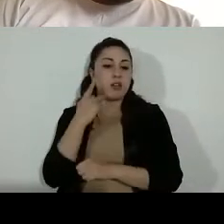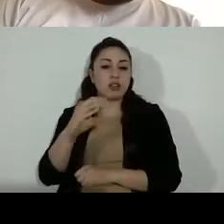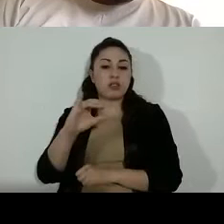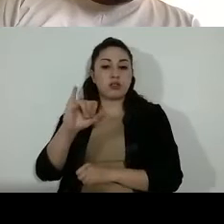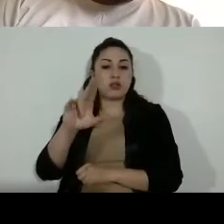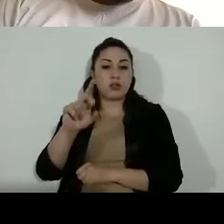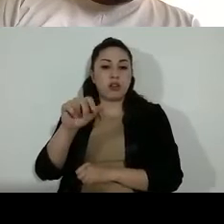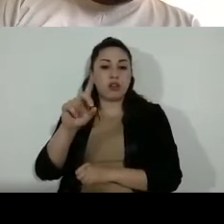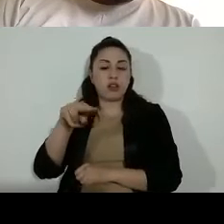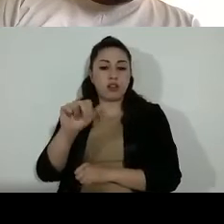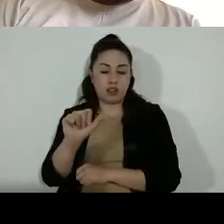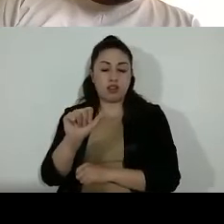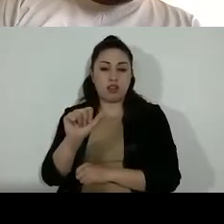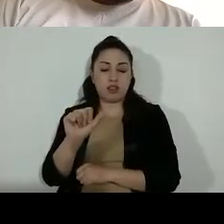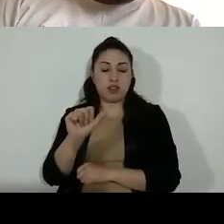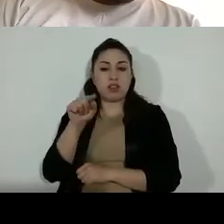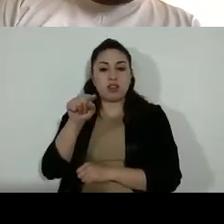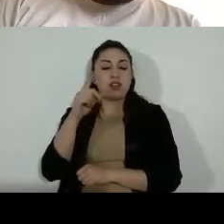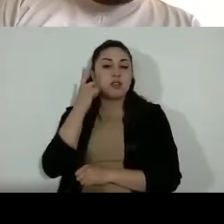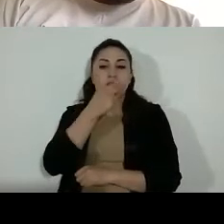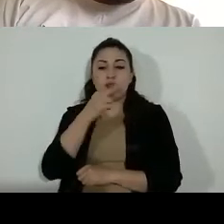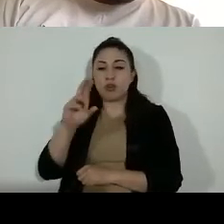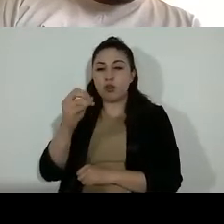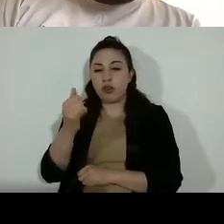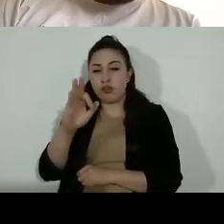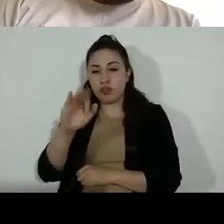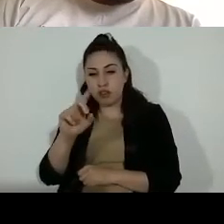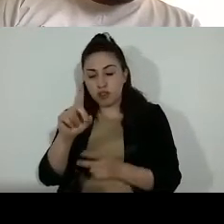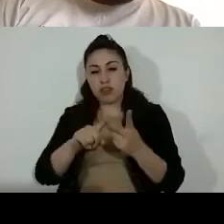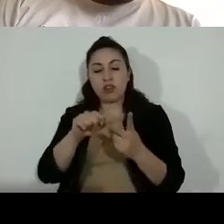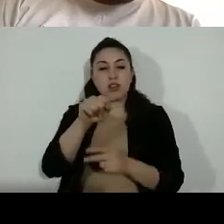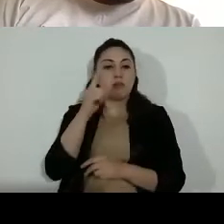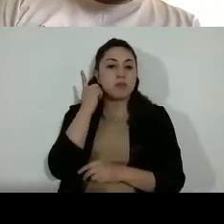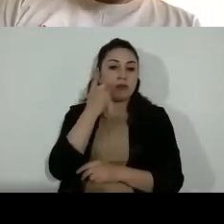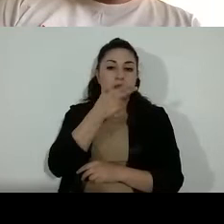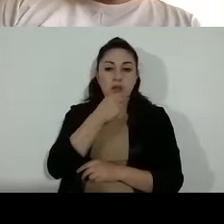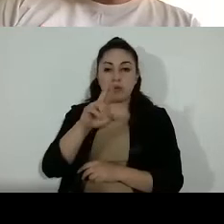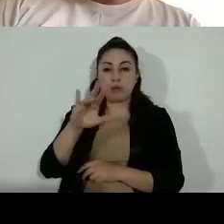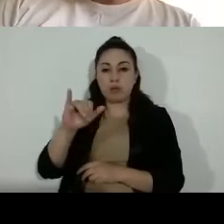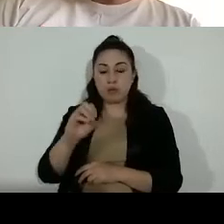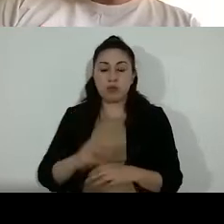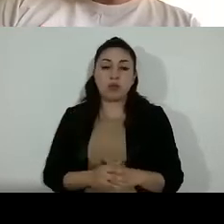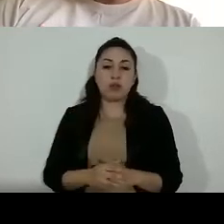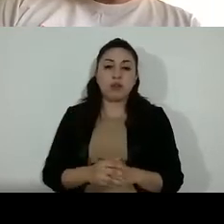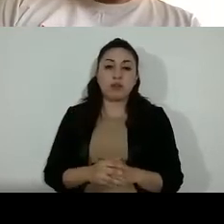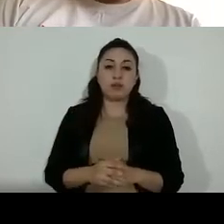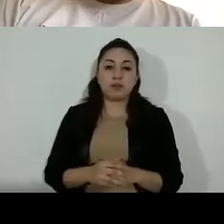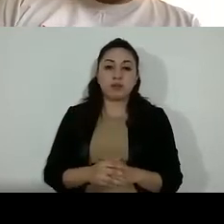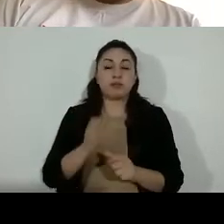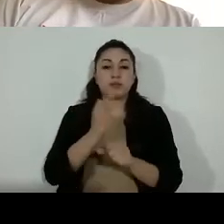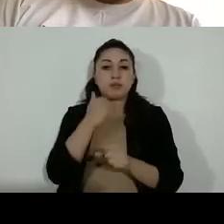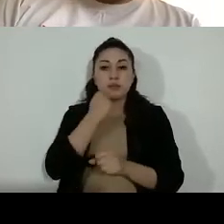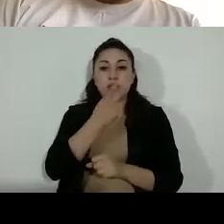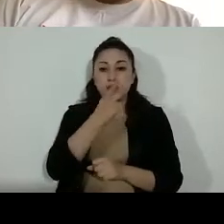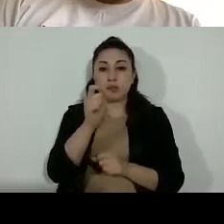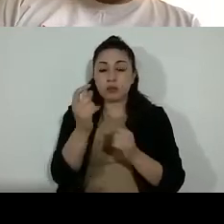intervenir, es decir, del compañero Roifid y del compañero Rubio. Y comentarle a la compañera